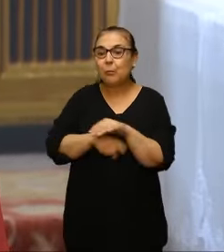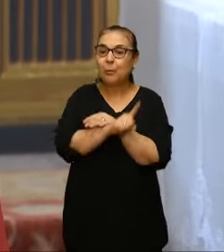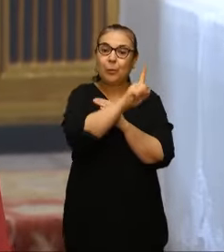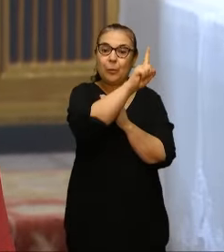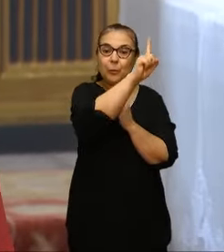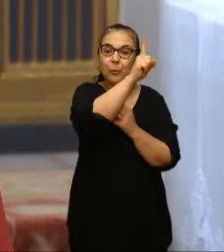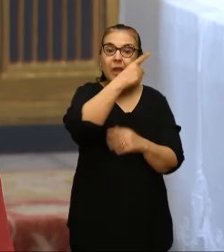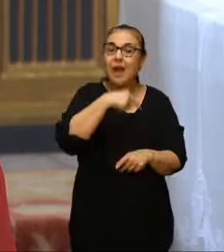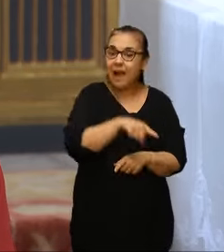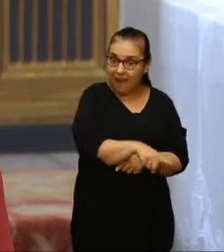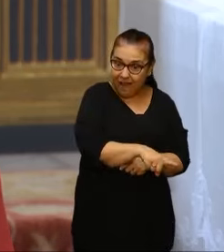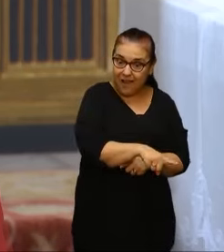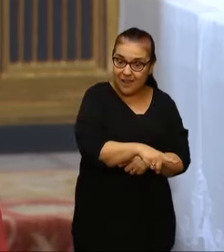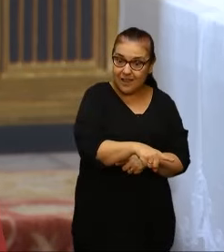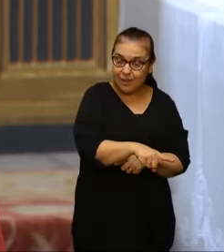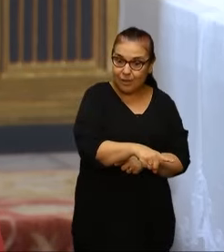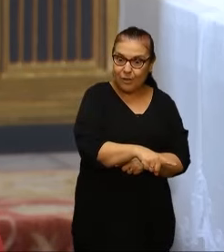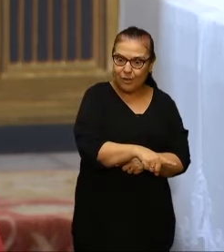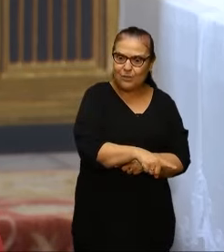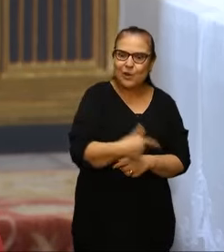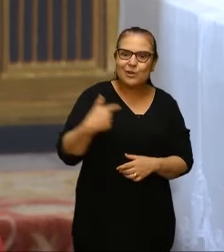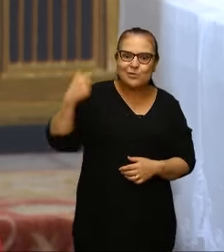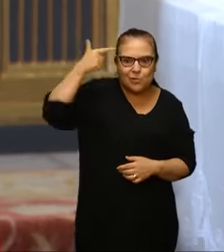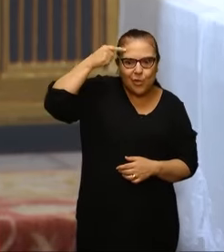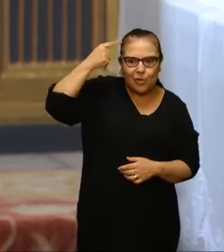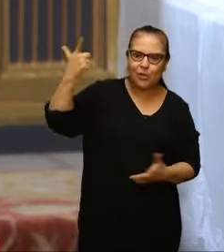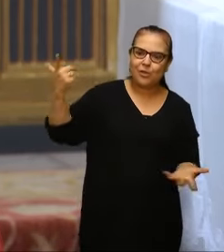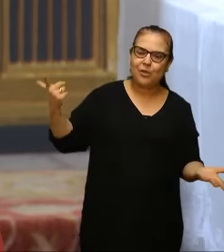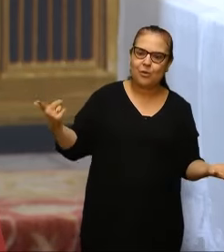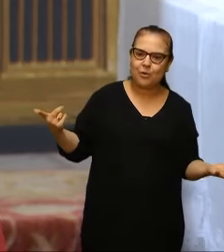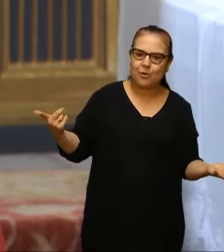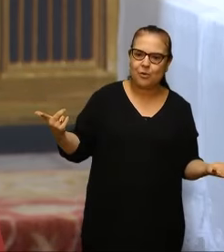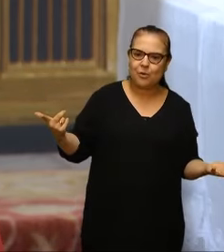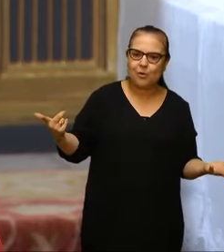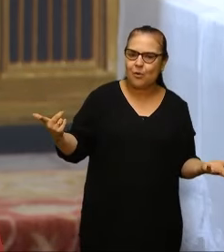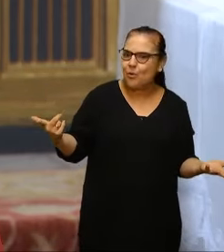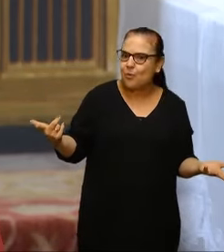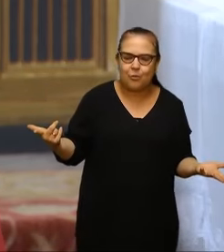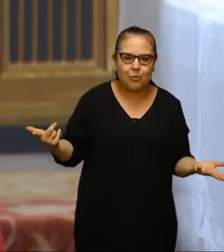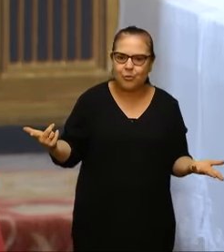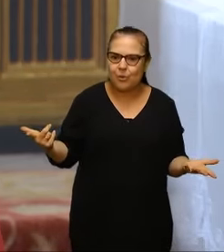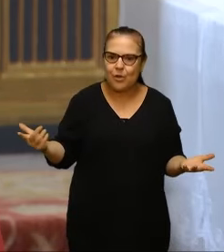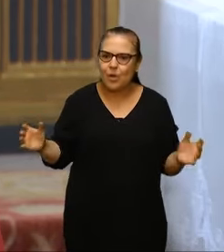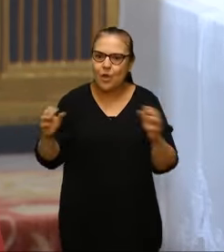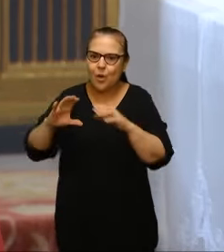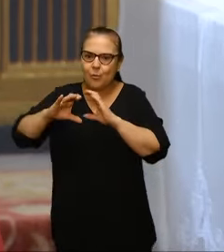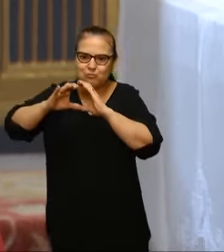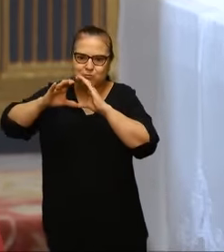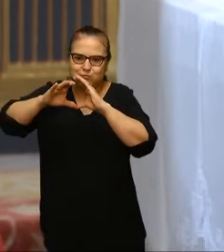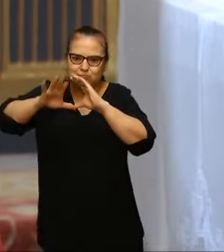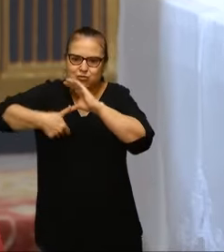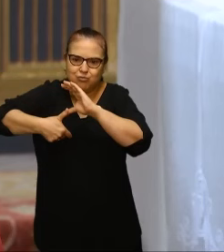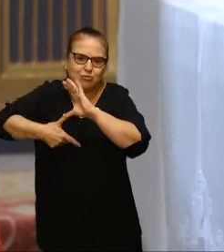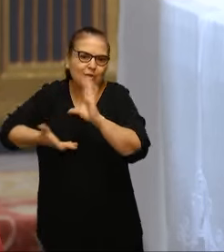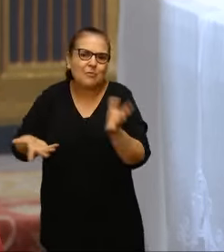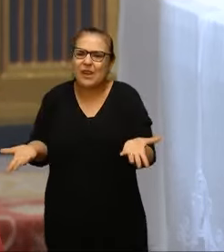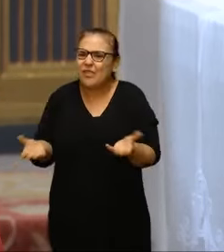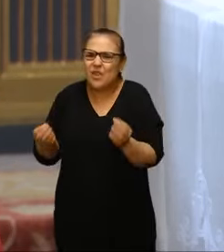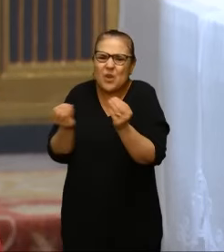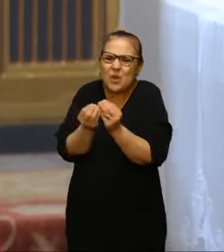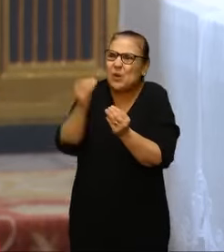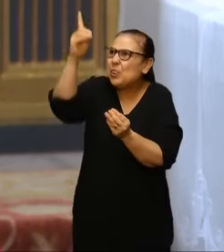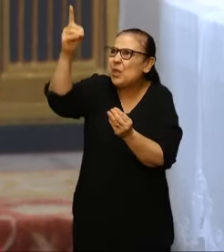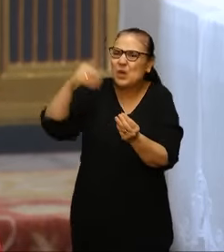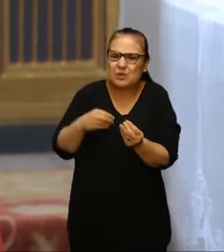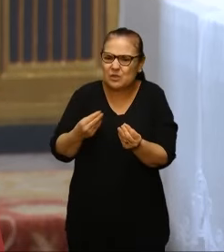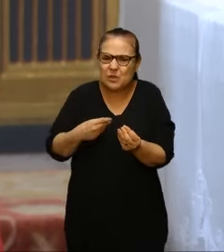un mayor índice de suicidios. La incomunicación con Dios y con los demás, la soledad del egoísmo insolidario, el